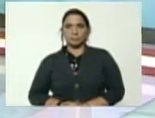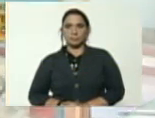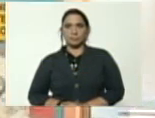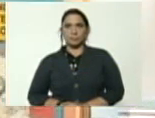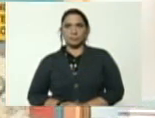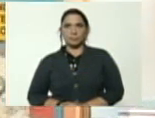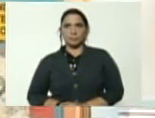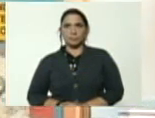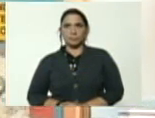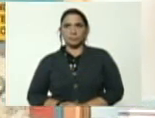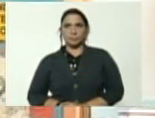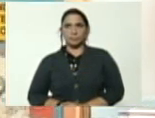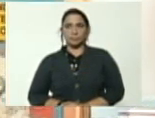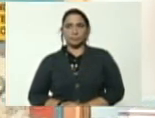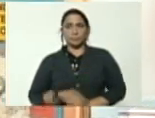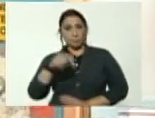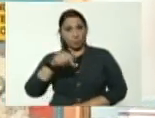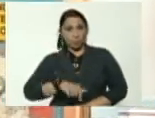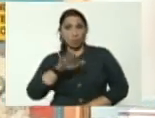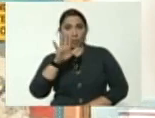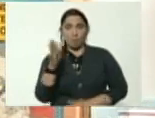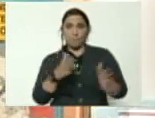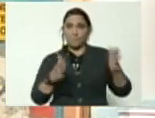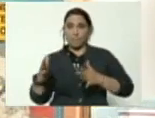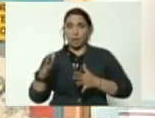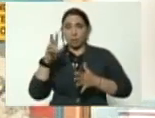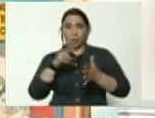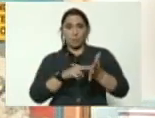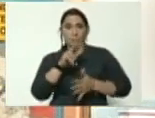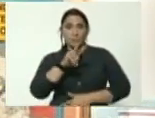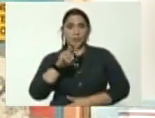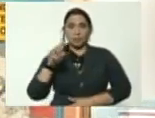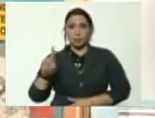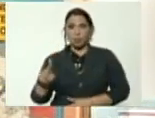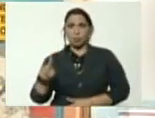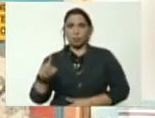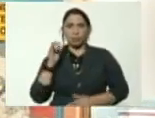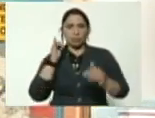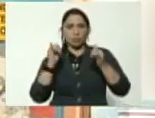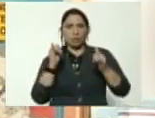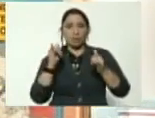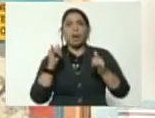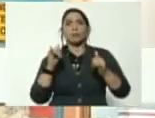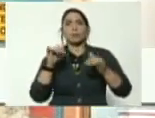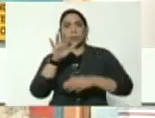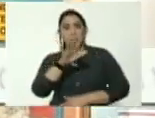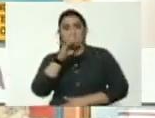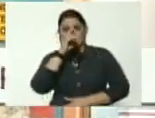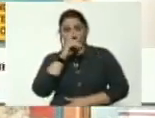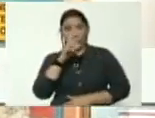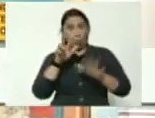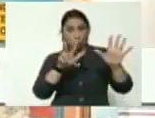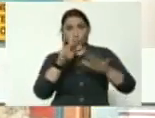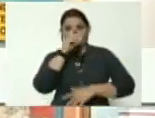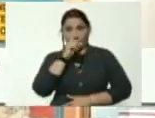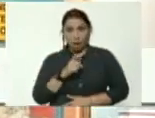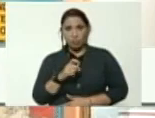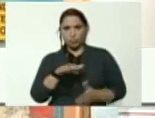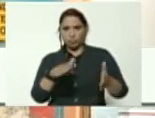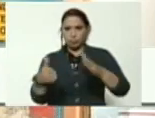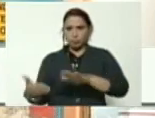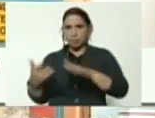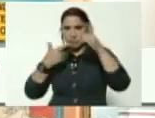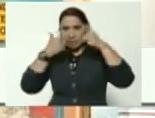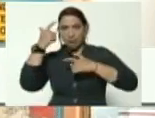Hoy, 5 de marzo de 2021, conmemorando los 8 años de la siembra de nuestro gigante, nuestro comandante eterno, Hugo